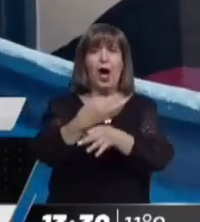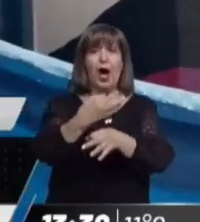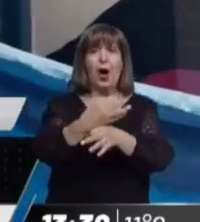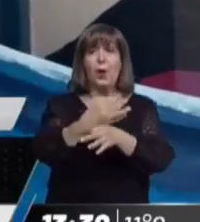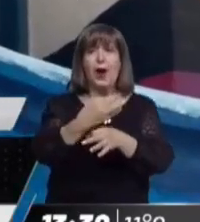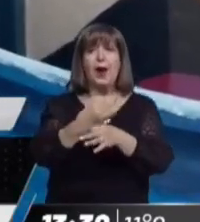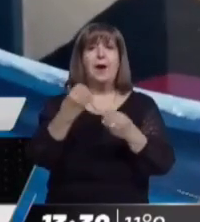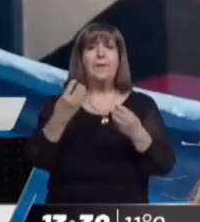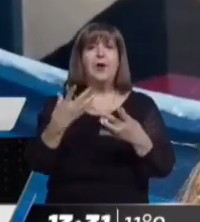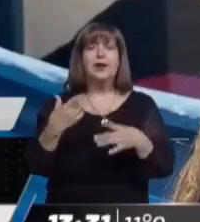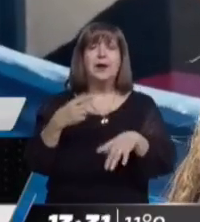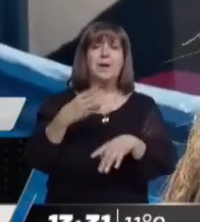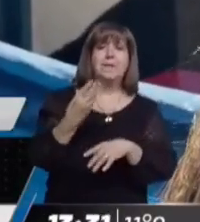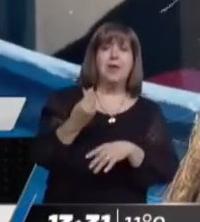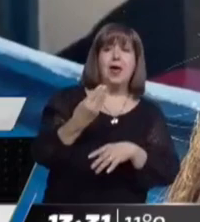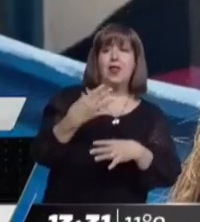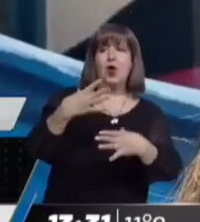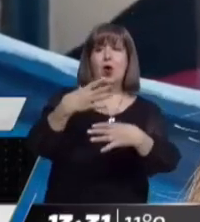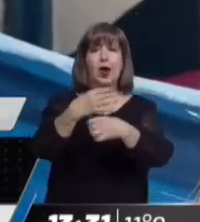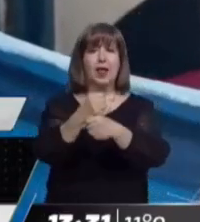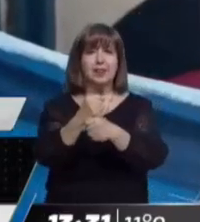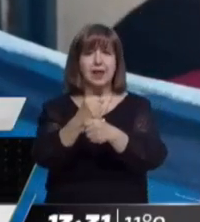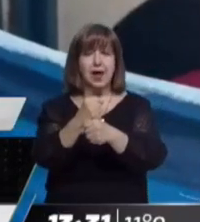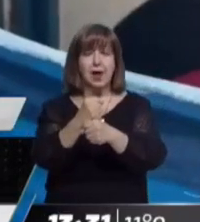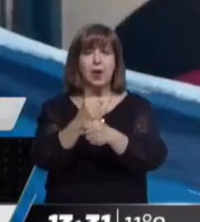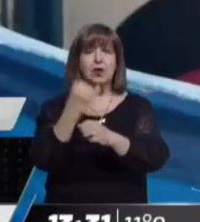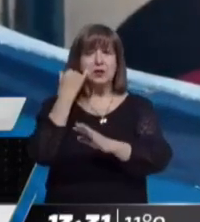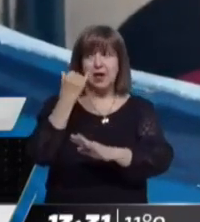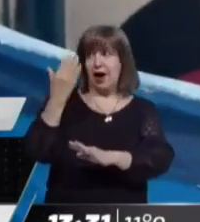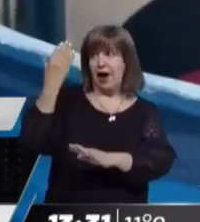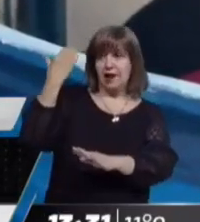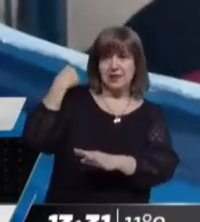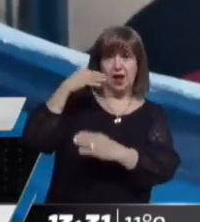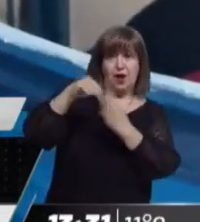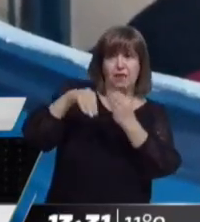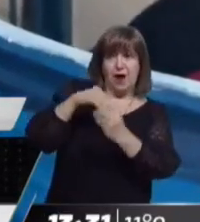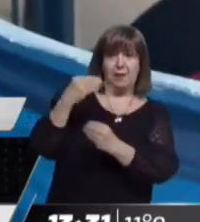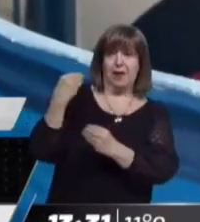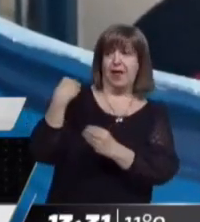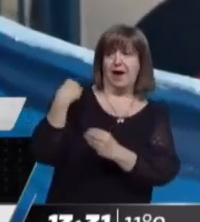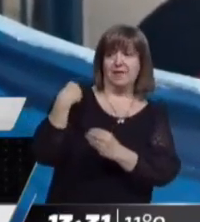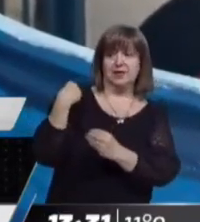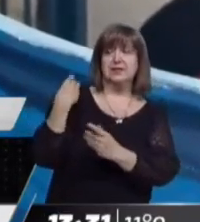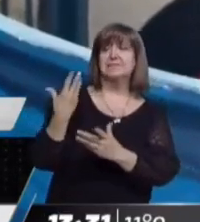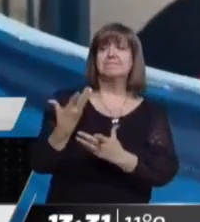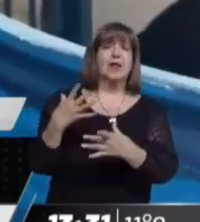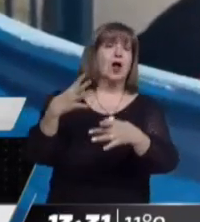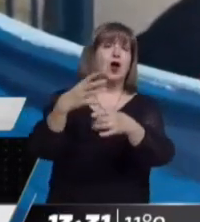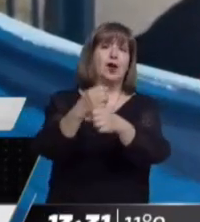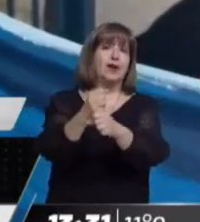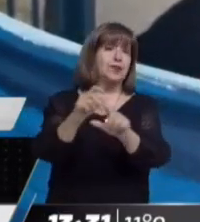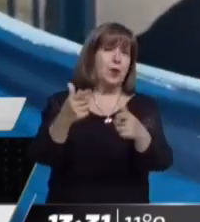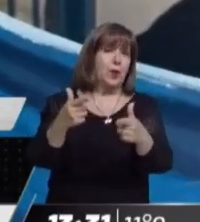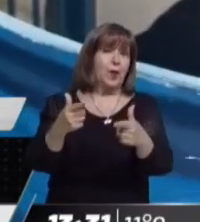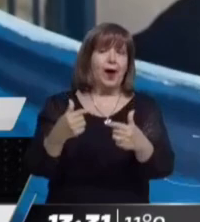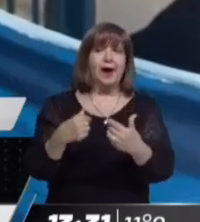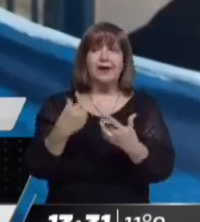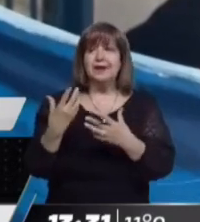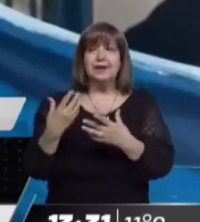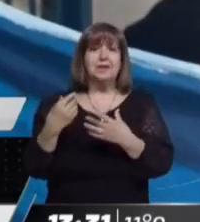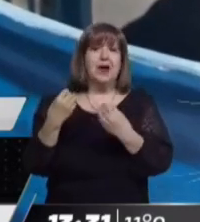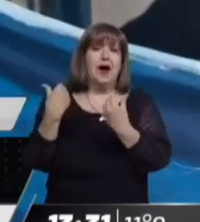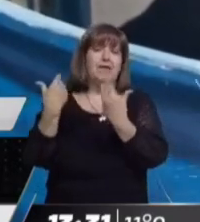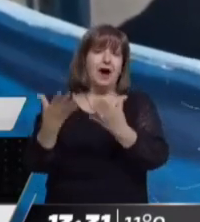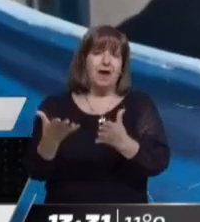Eso han manifestado ayer los padres, que no iban a mandar los chicos, una por miedo a que no pasara el transporte y otra para empatizar con la